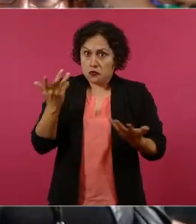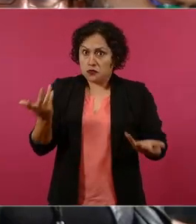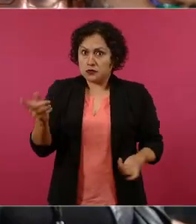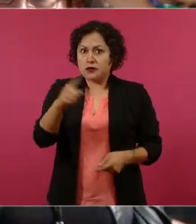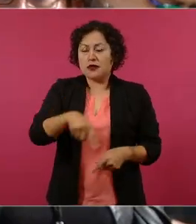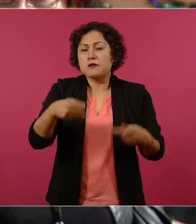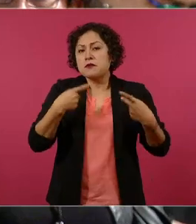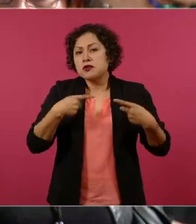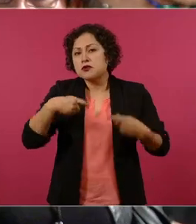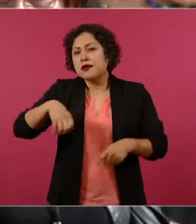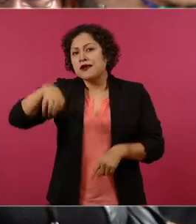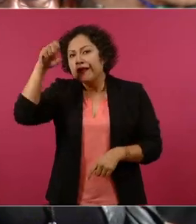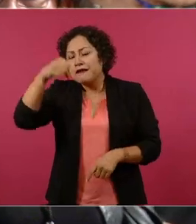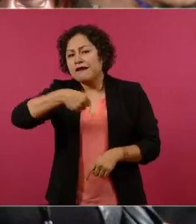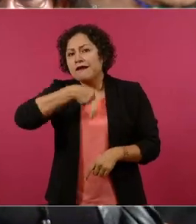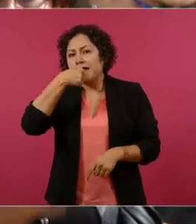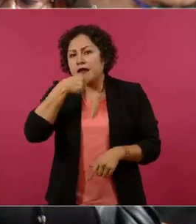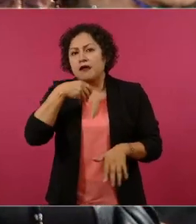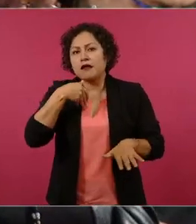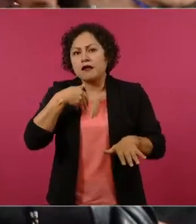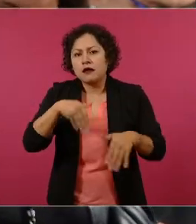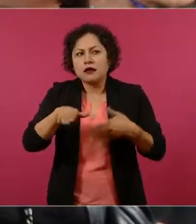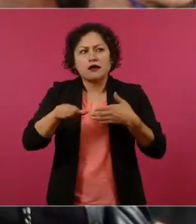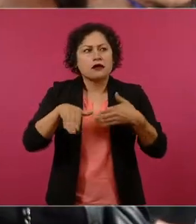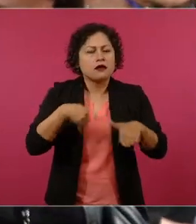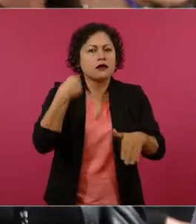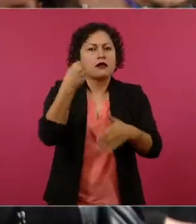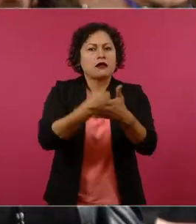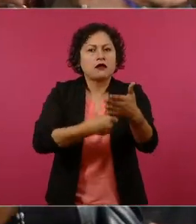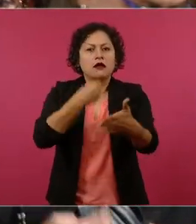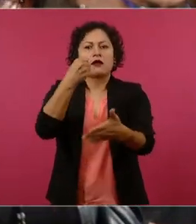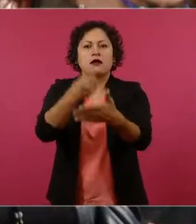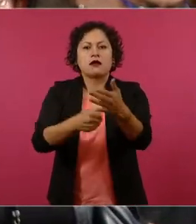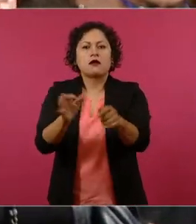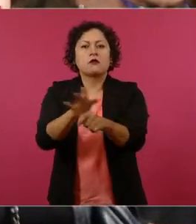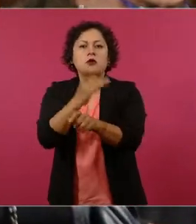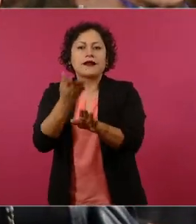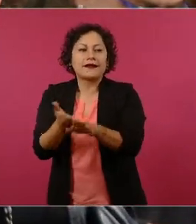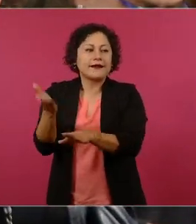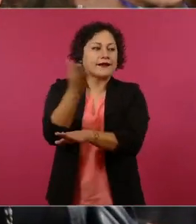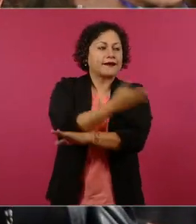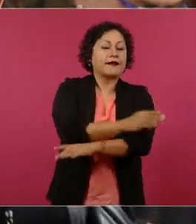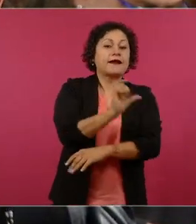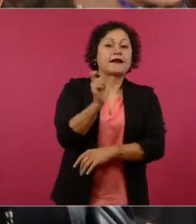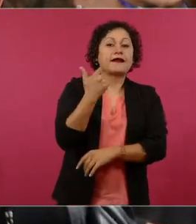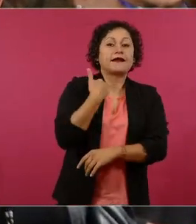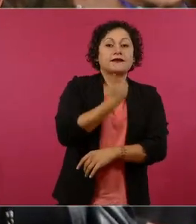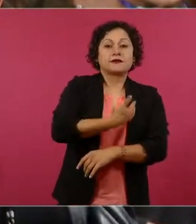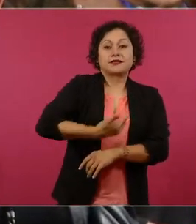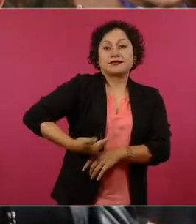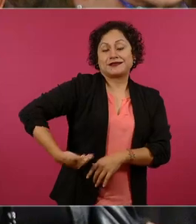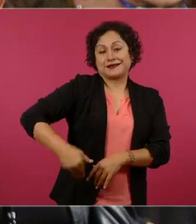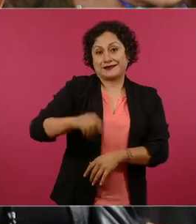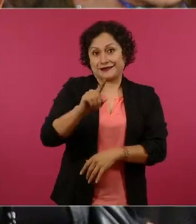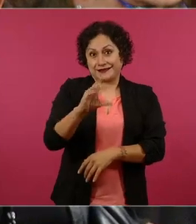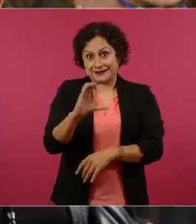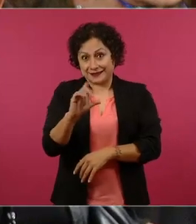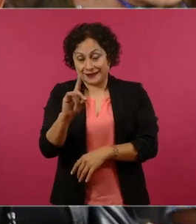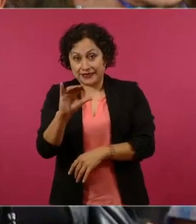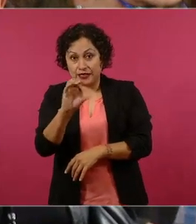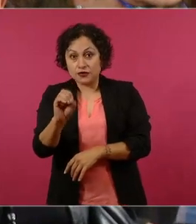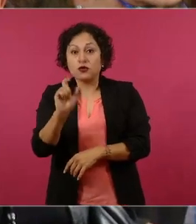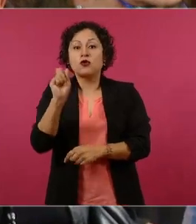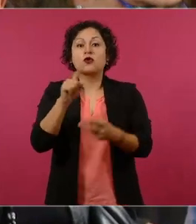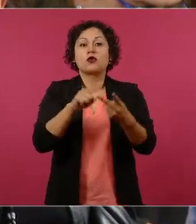retribuido porque cuando Cedillo y cuando Espinosa Villarreal desmantelaron Ruta 100 Qué